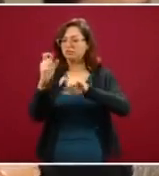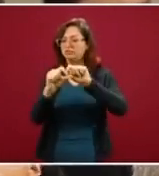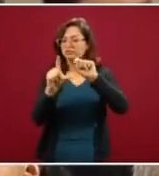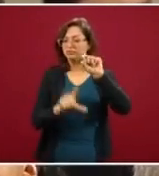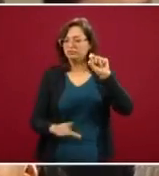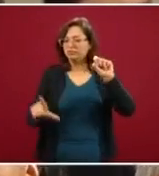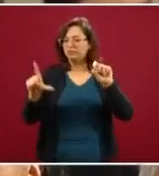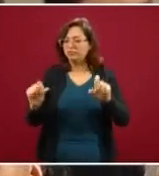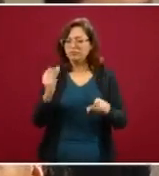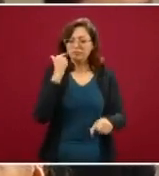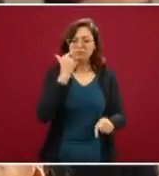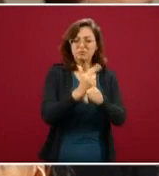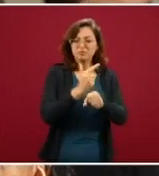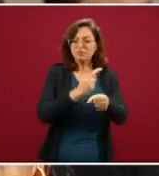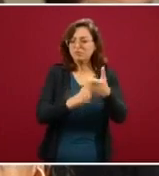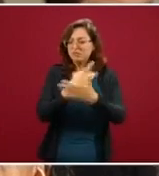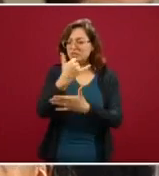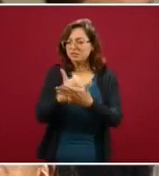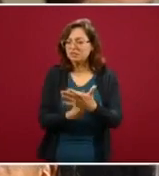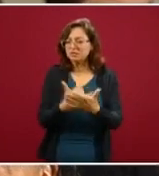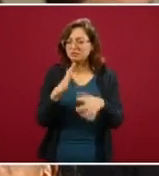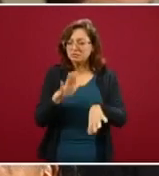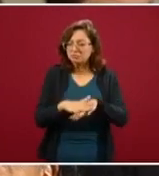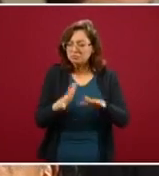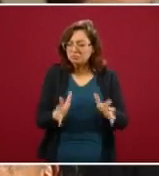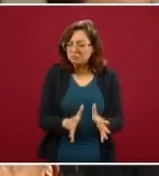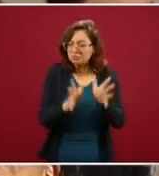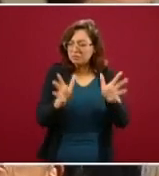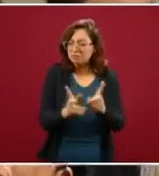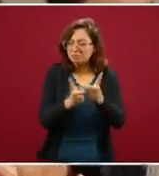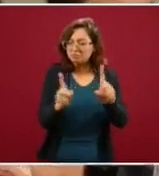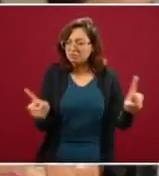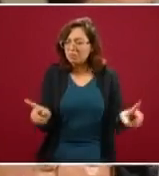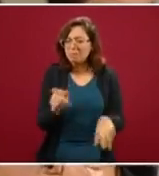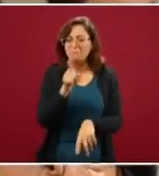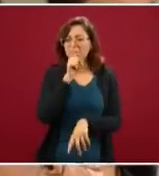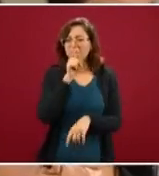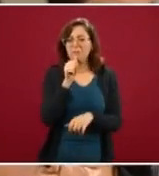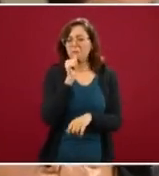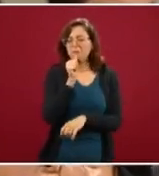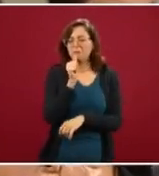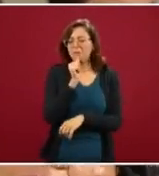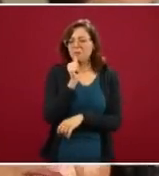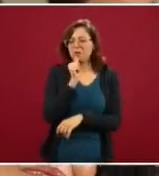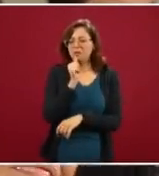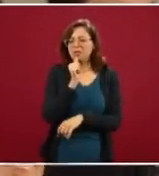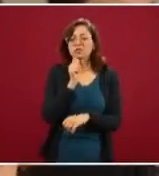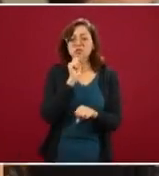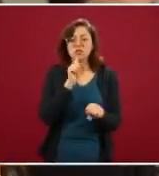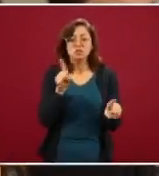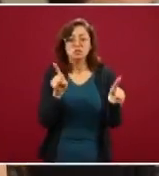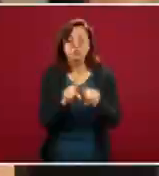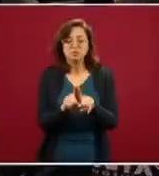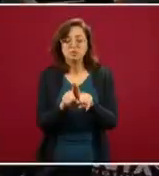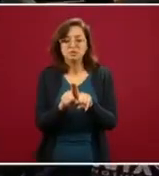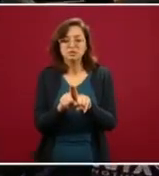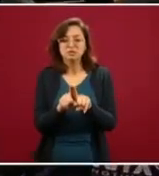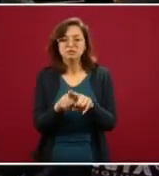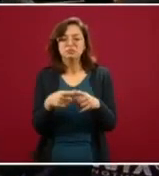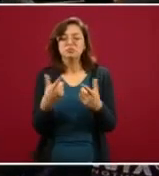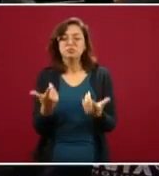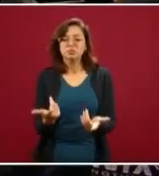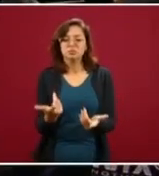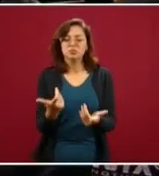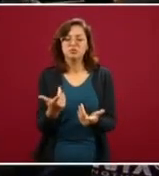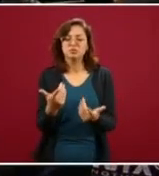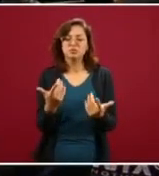regiones que identifiquen proyectos detonadores de desarrollo y que se están auspiciando, promoviendo. Asimismo, el financiamiento del desarrollo, la